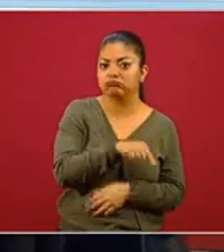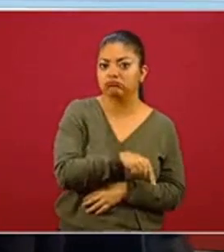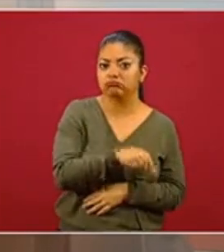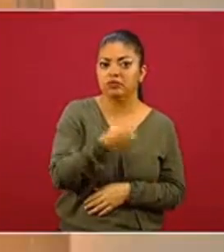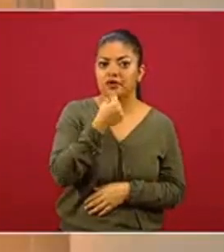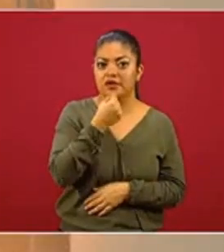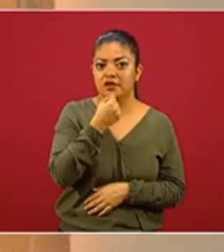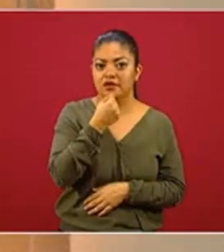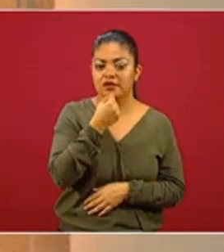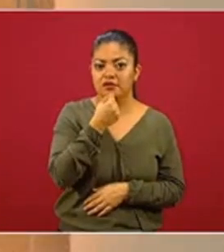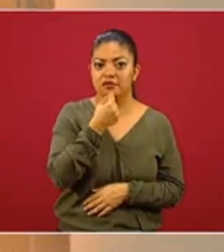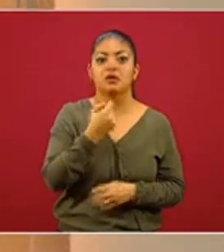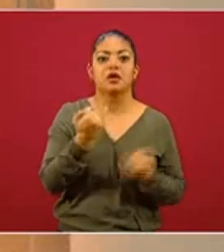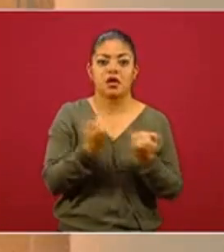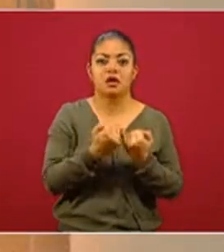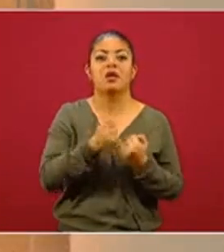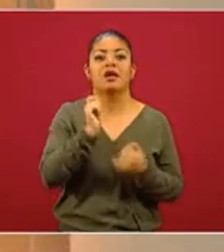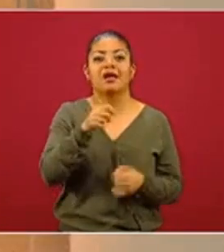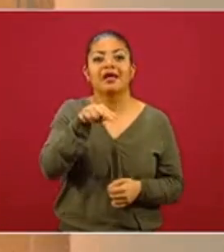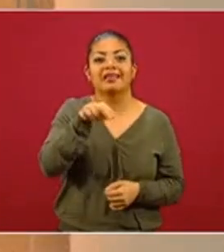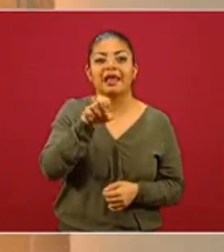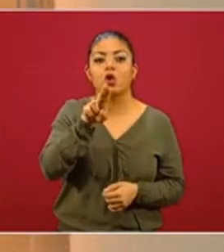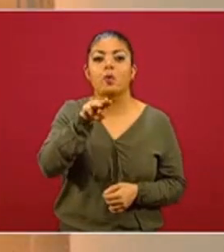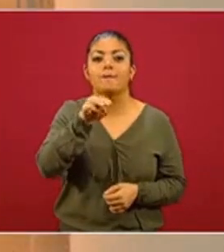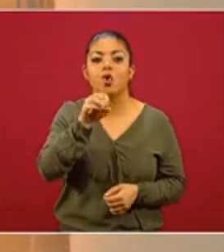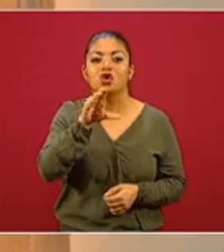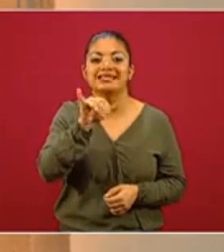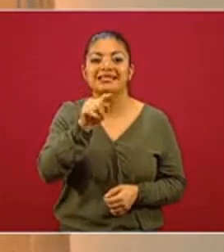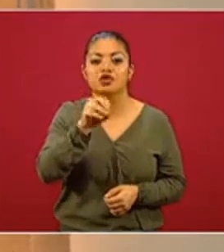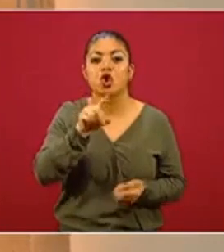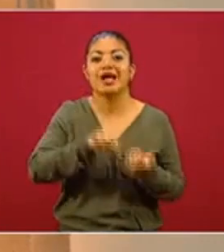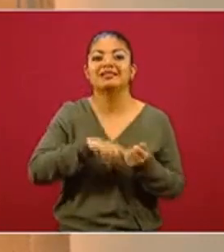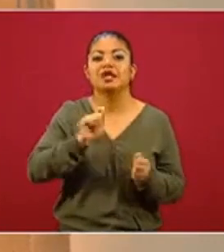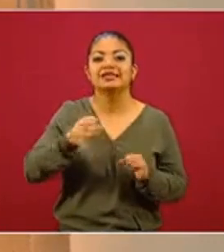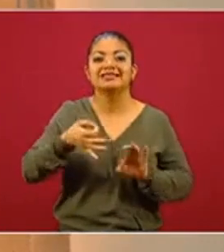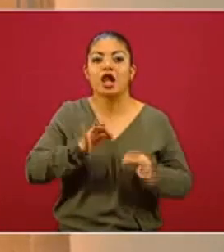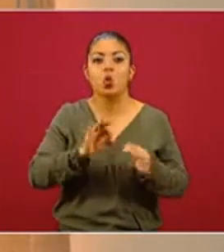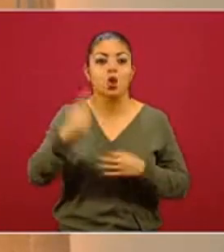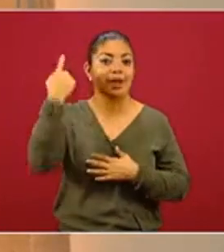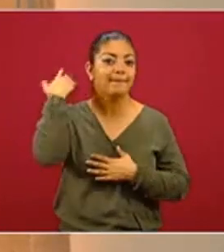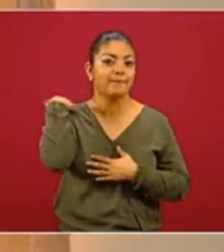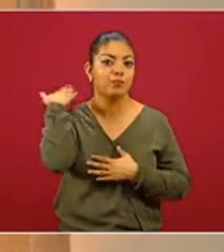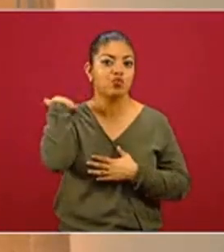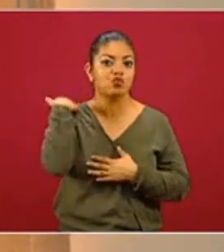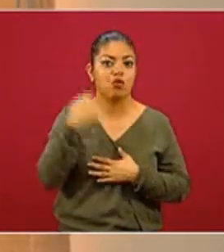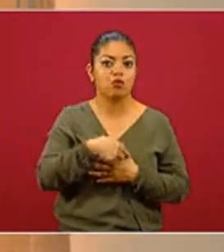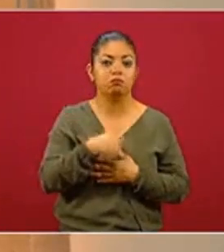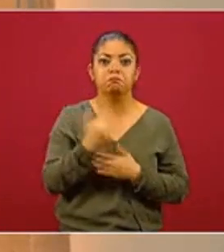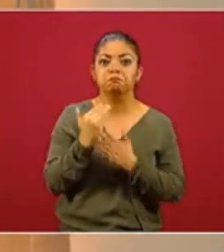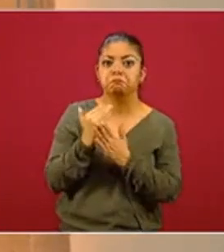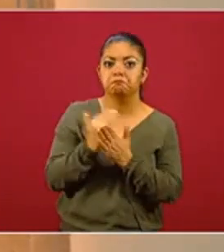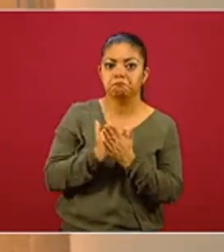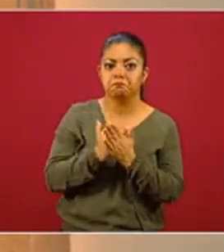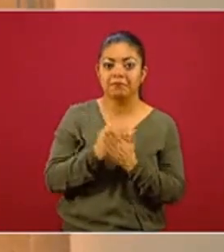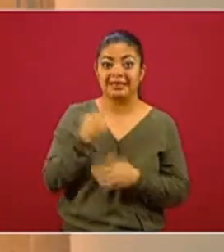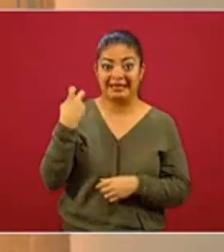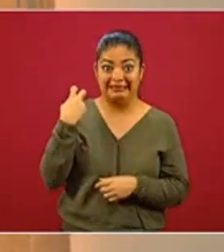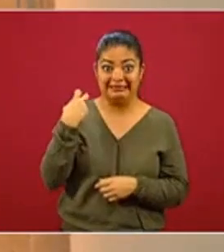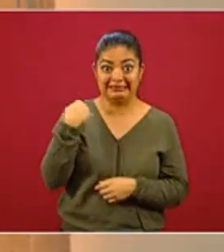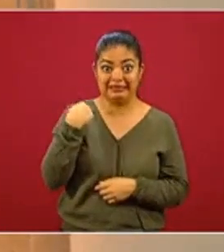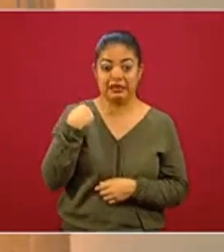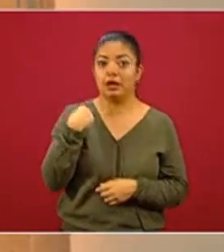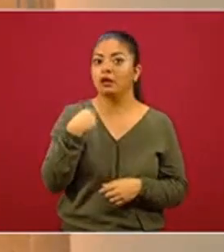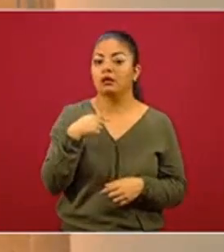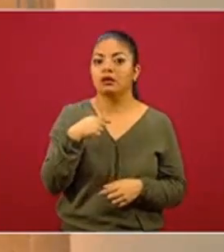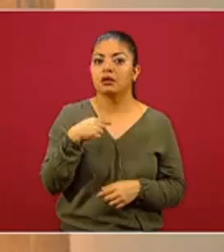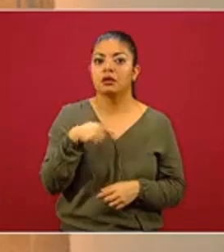en los neumocitos, que son las células del pulmón. Entonces, no le permite o no está